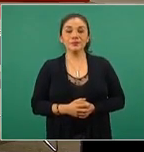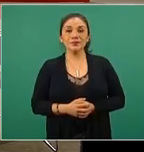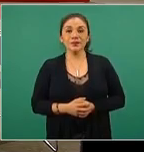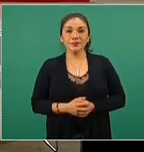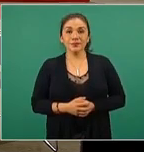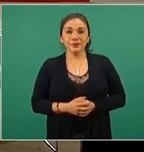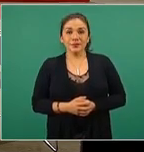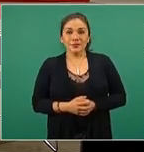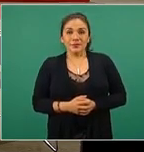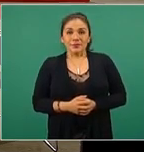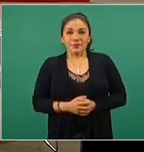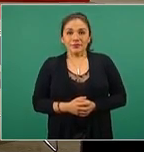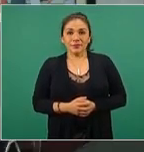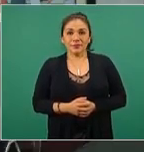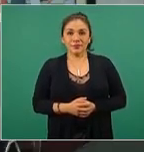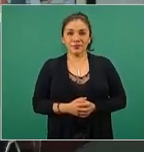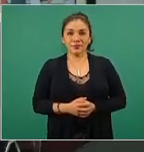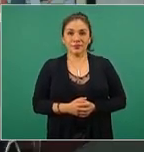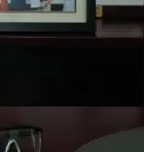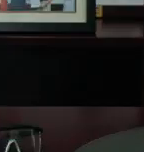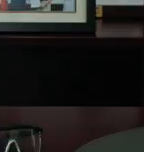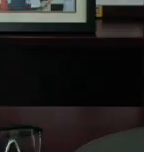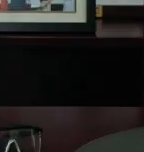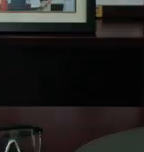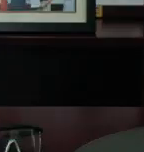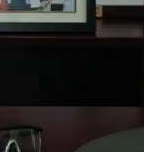Cuídate, cuídanos.